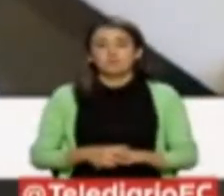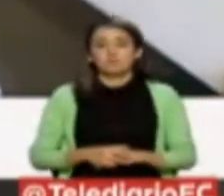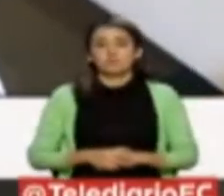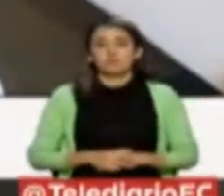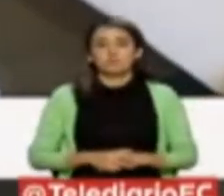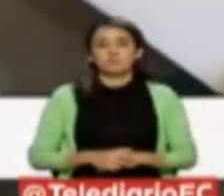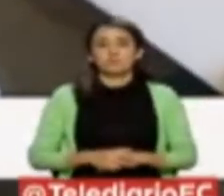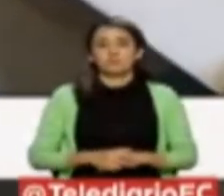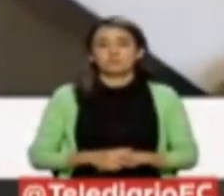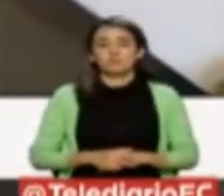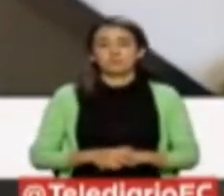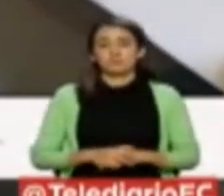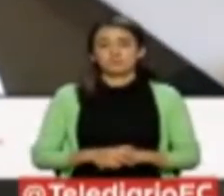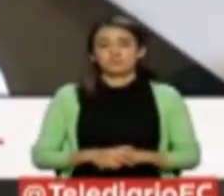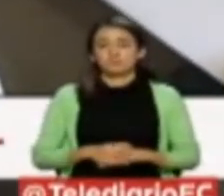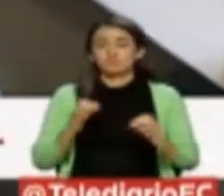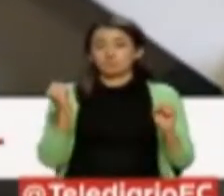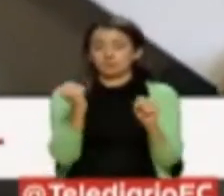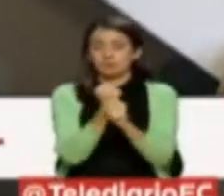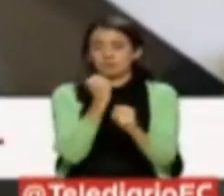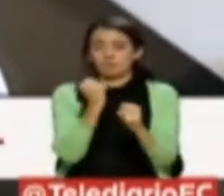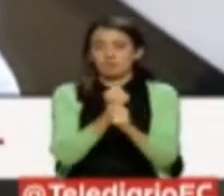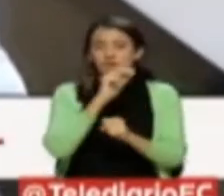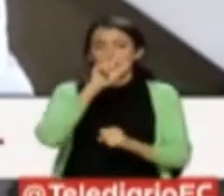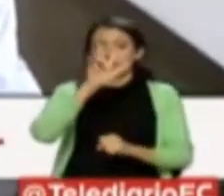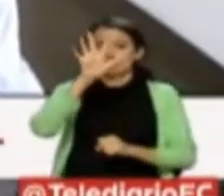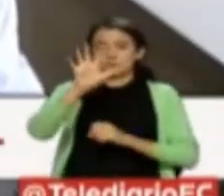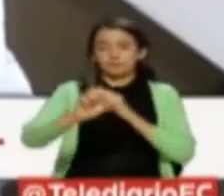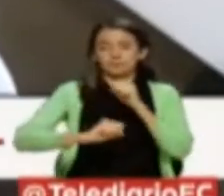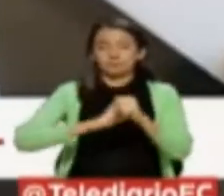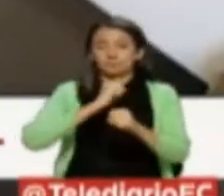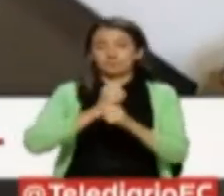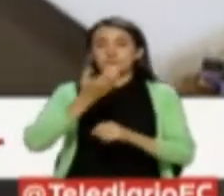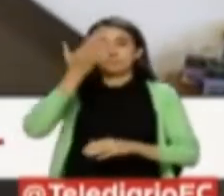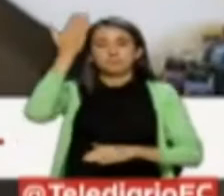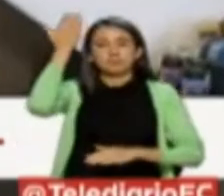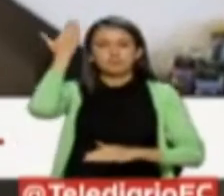Bueno, mi trabajo nace hace 35 años.